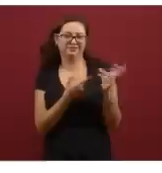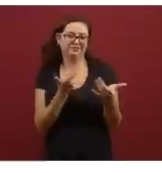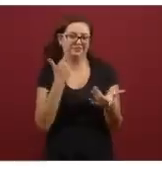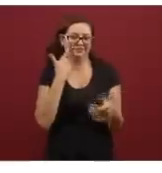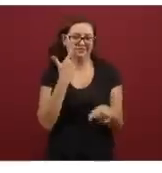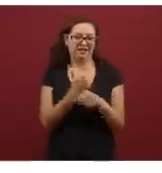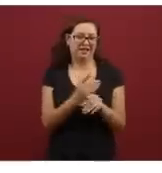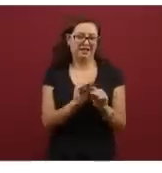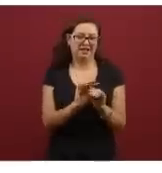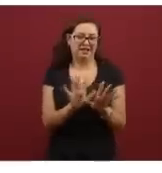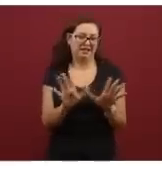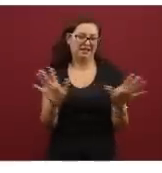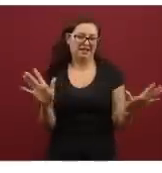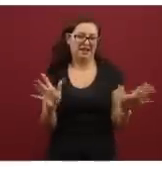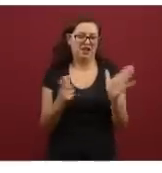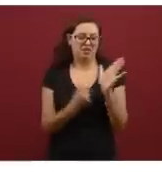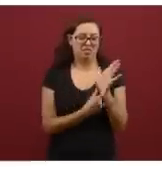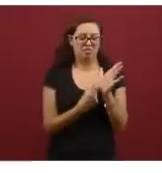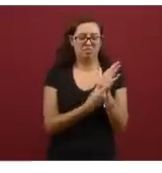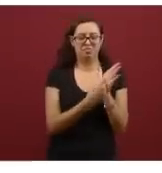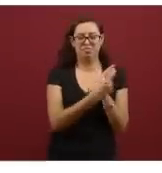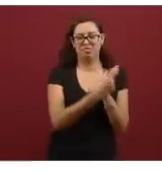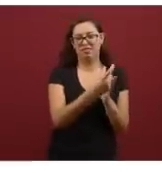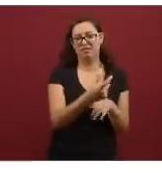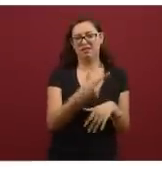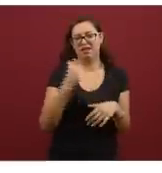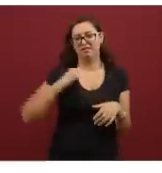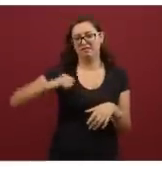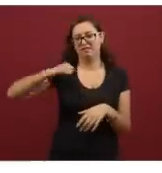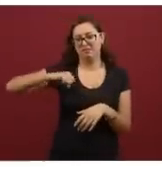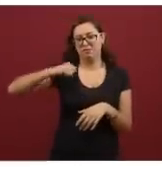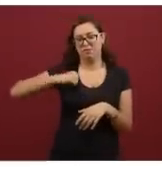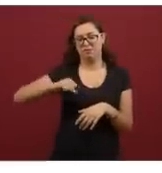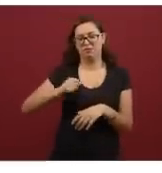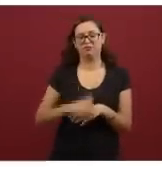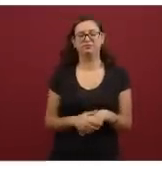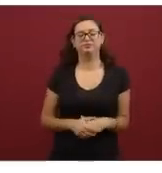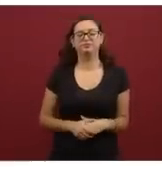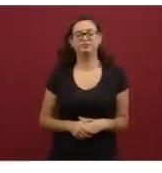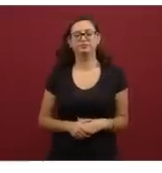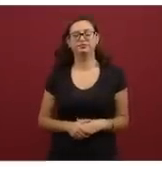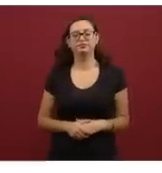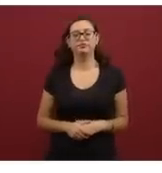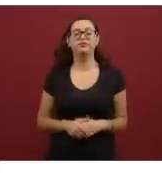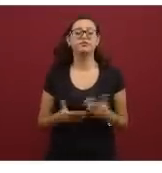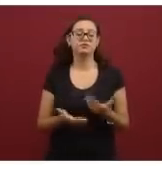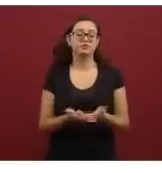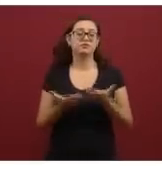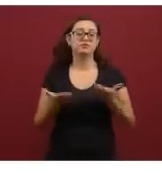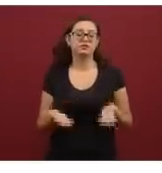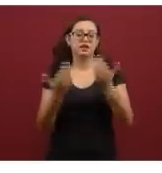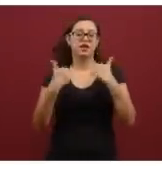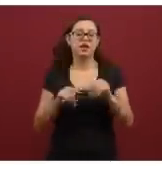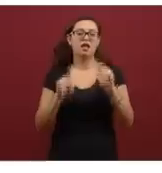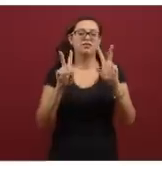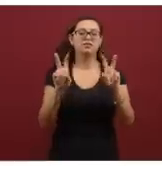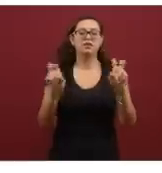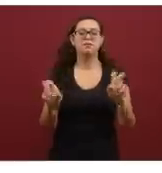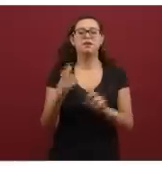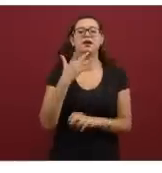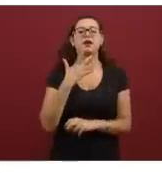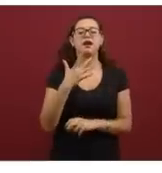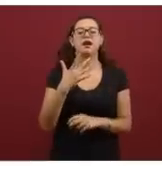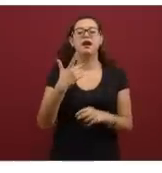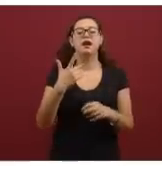el estilo de las conexiones. Y vamos ahora a los resultados de quienes quieren el precio del gas LP.